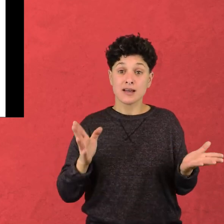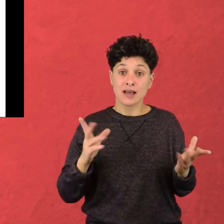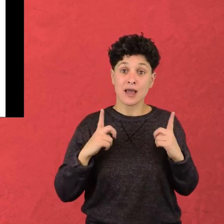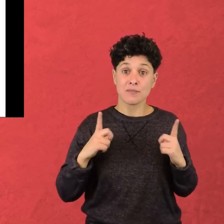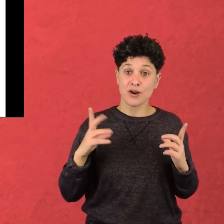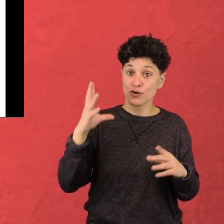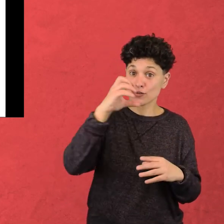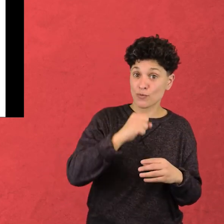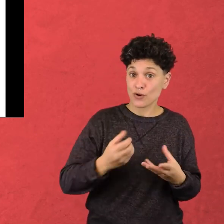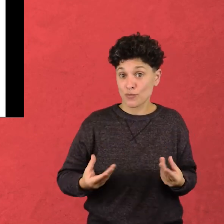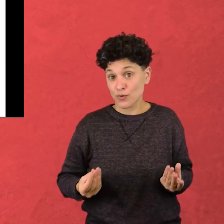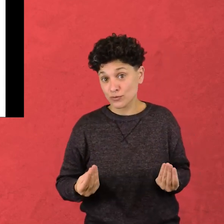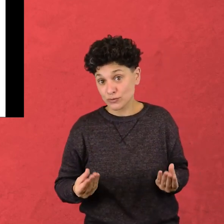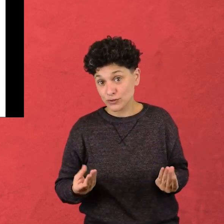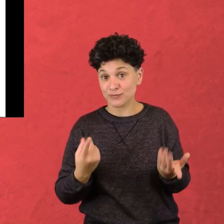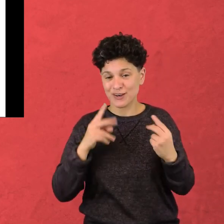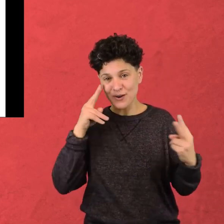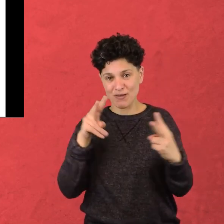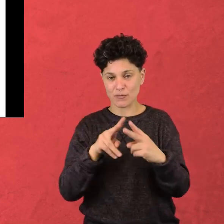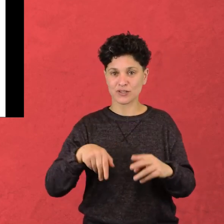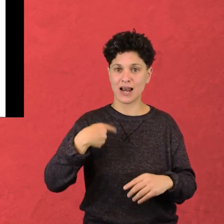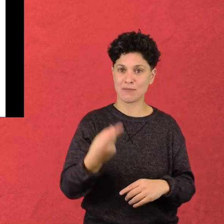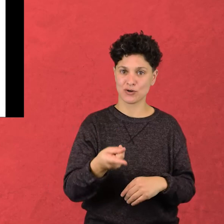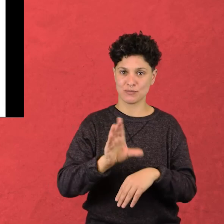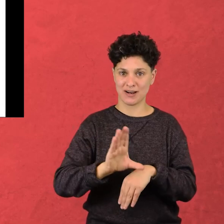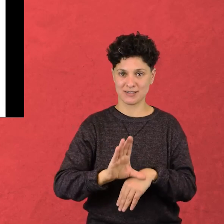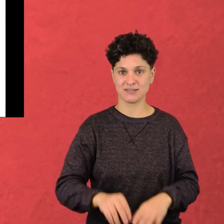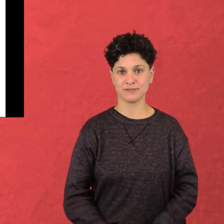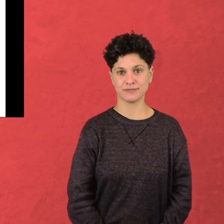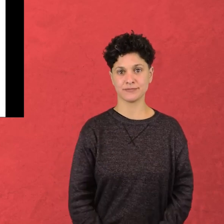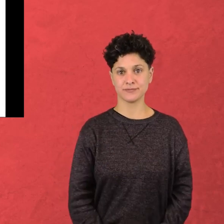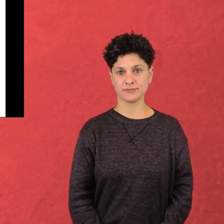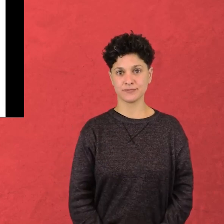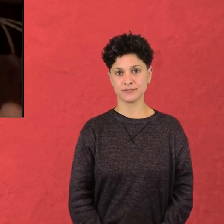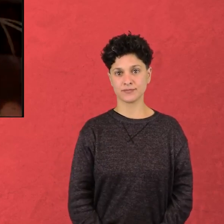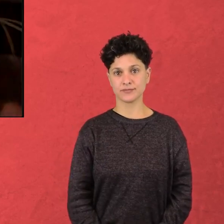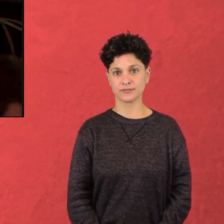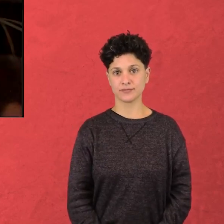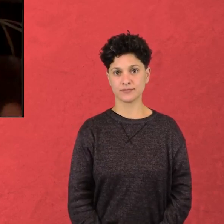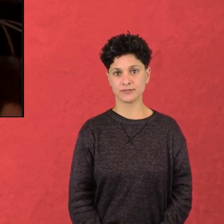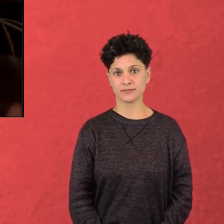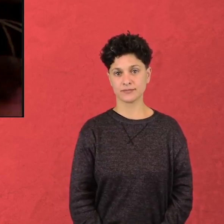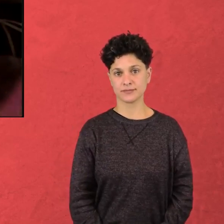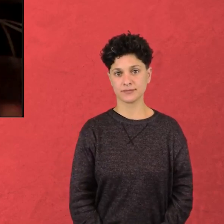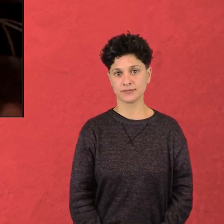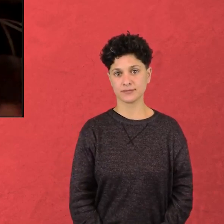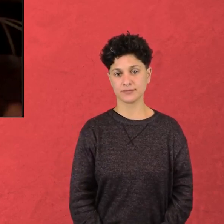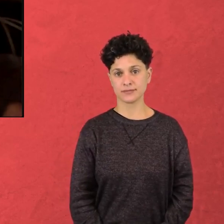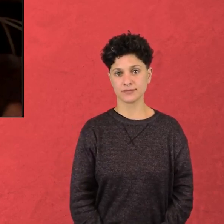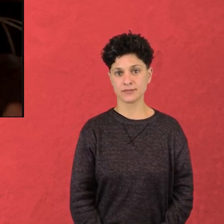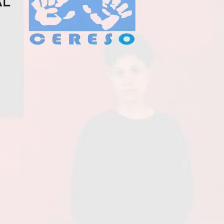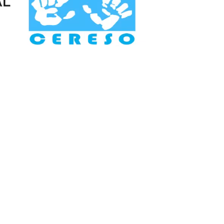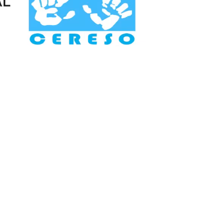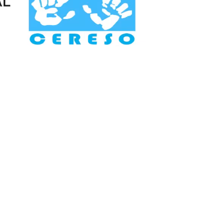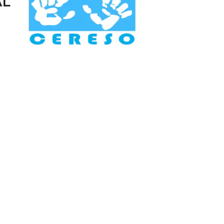mirar los textos. Muy bien, espero no haberlos aburrido demasiado y nos vemos la próxima.